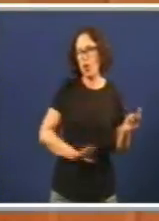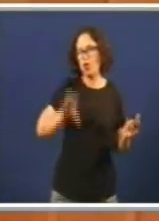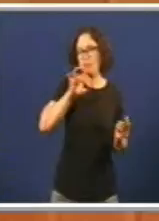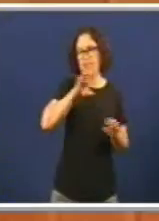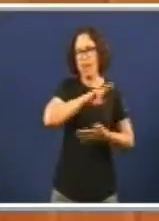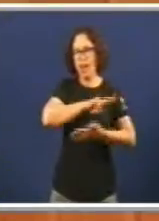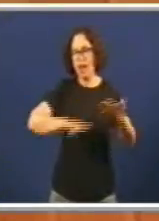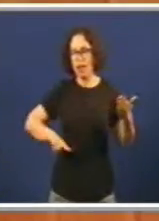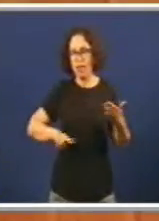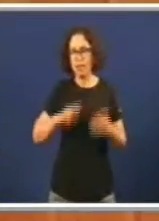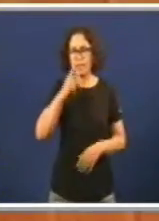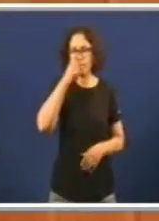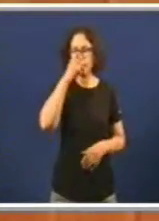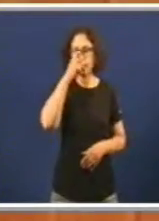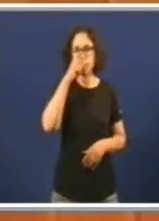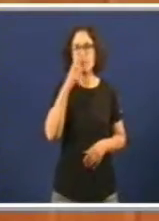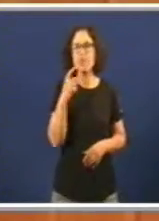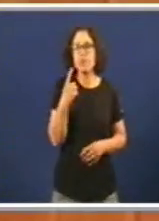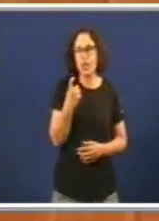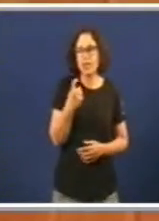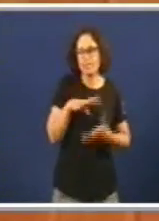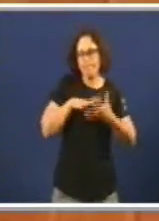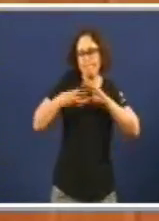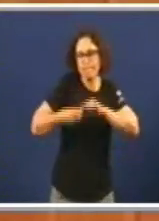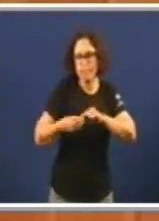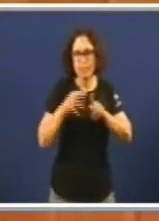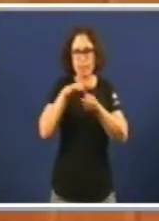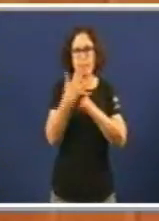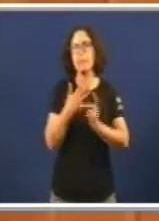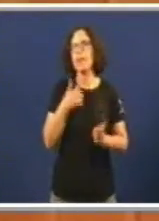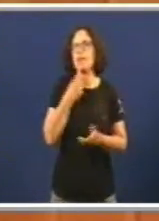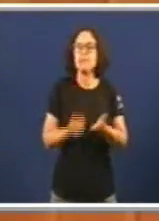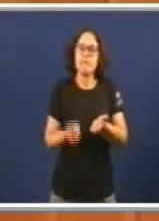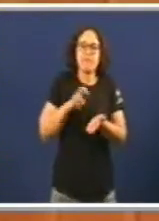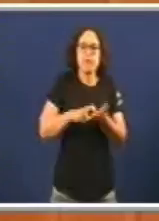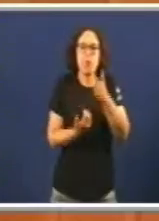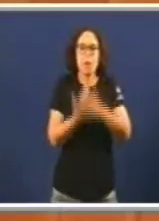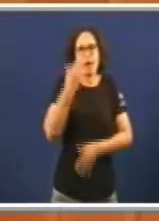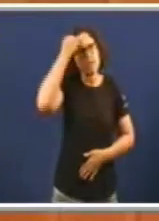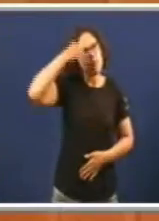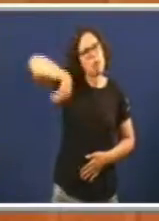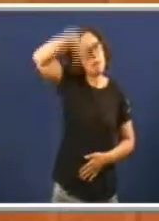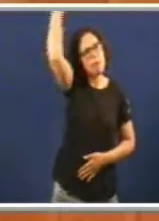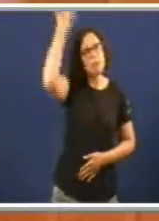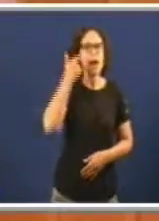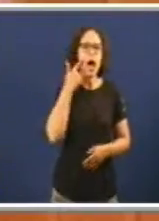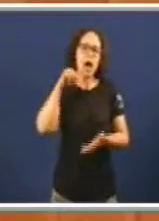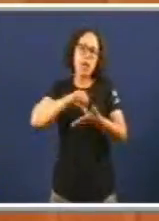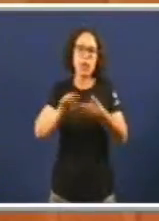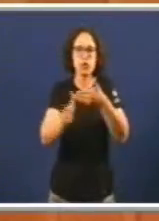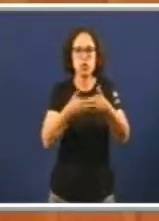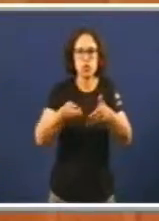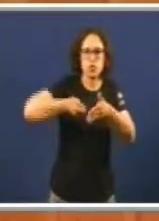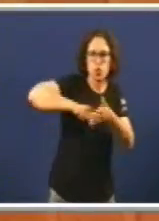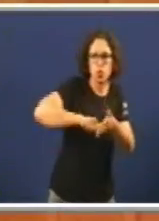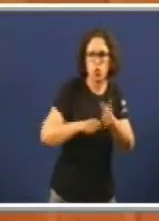hai que contextualizar. Porque as cousas non me aparece a mí unha idea un día pola mañá, érgome da cama e digo, vou pechar un centro e transformar